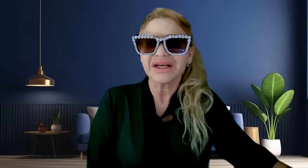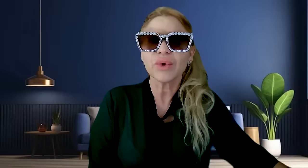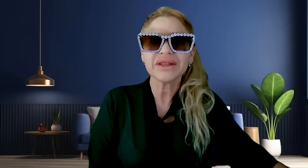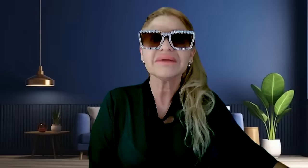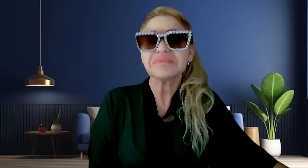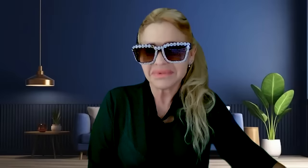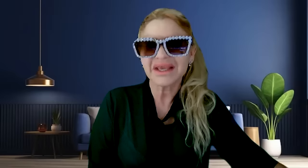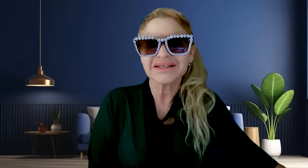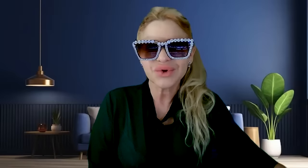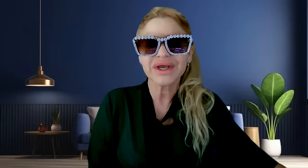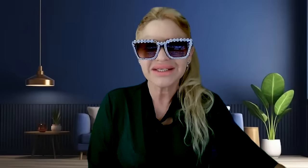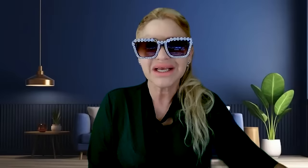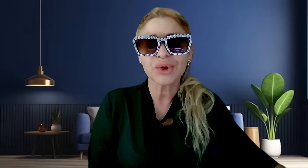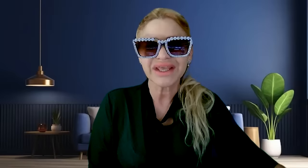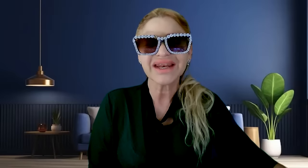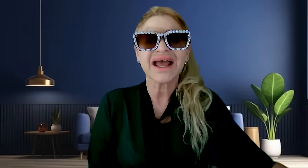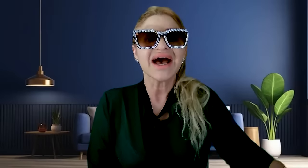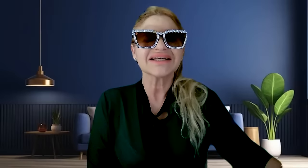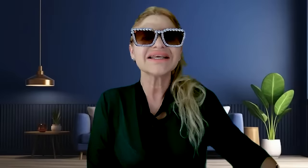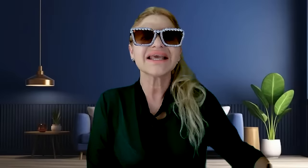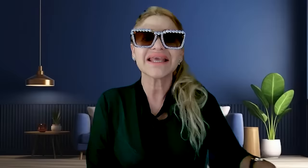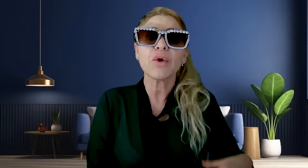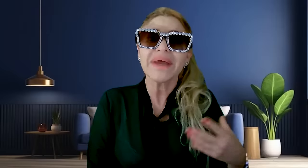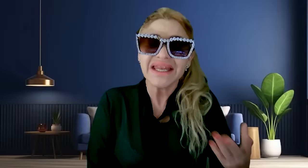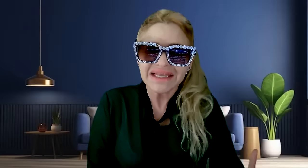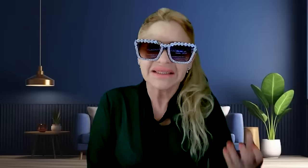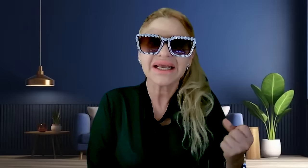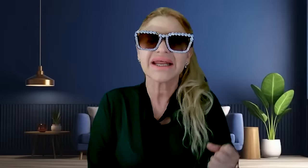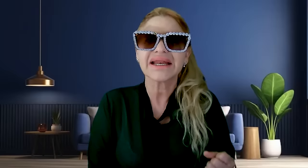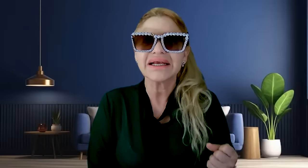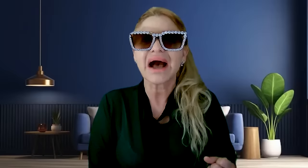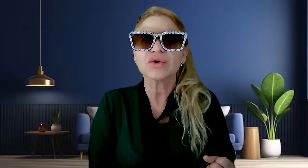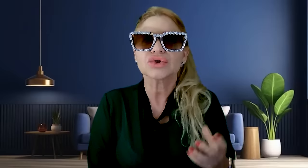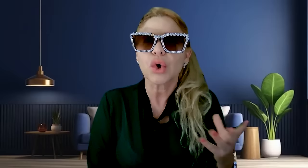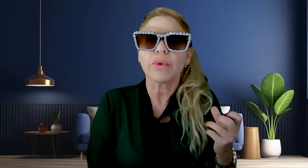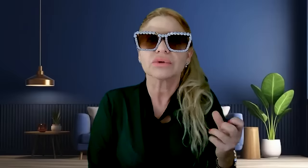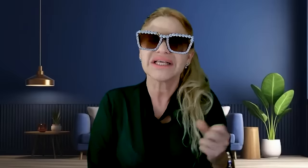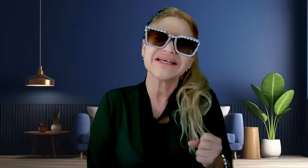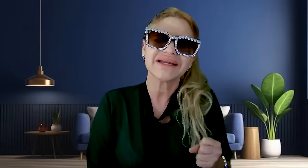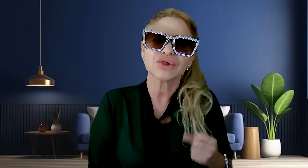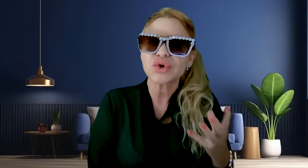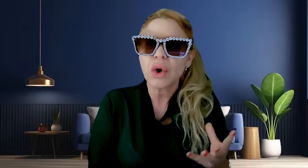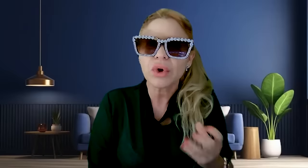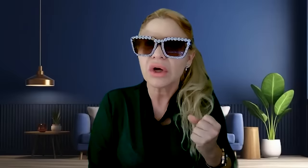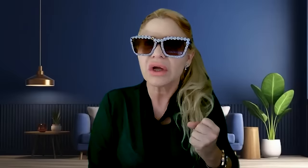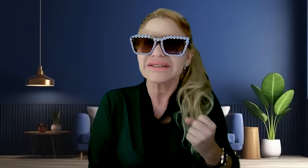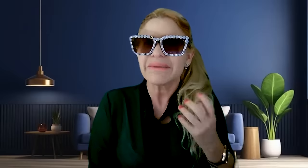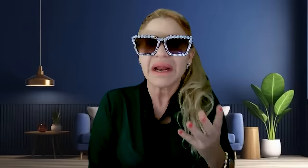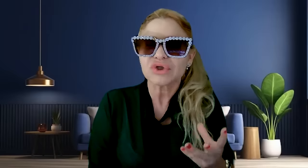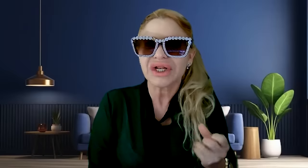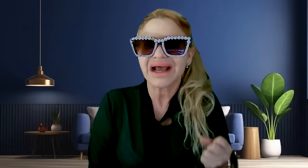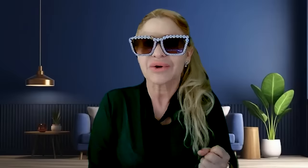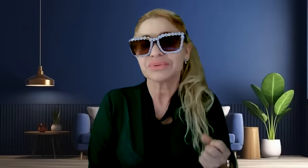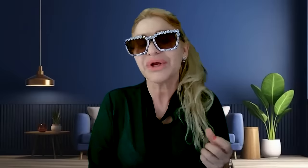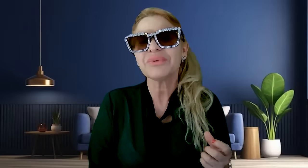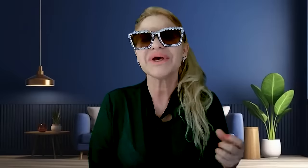biométrico. Recuerden que esto es lo que quieren. Así que qué conveniente crear el caos, como decían ellos, cómo